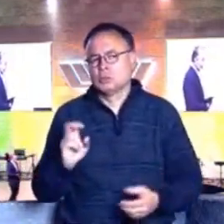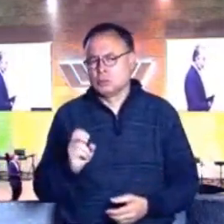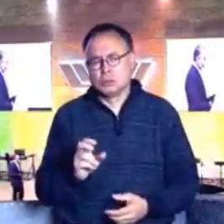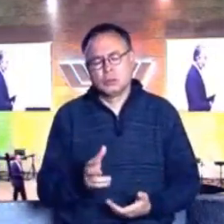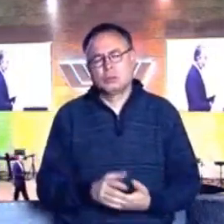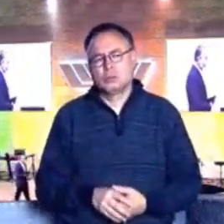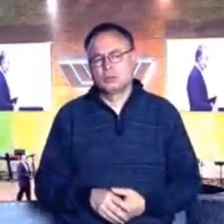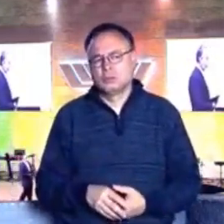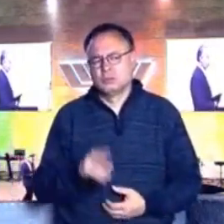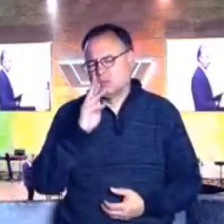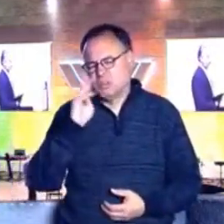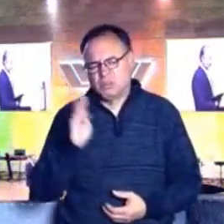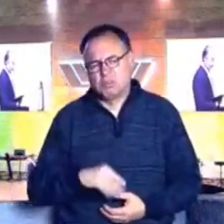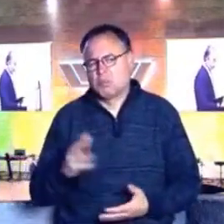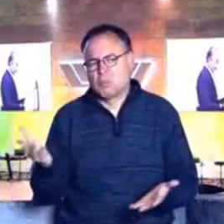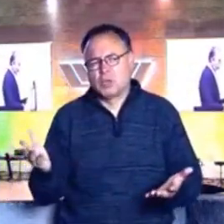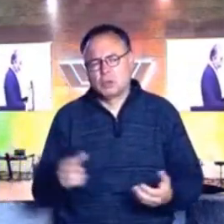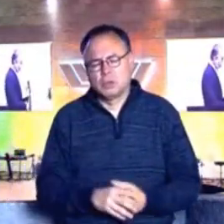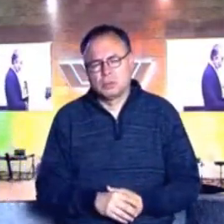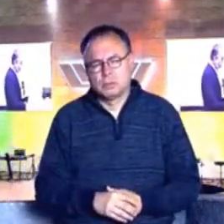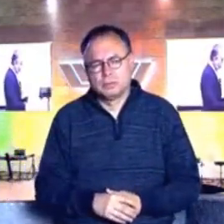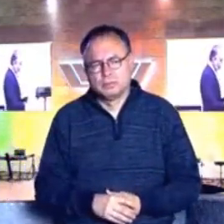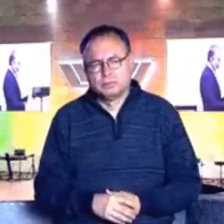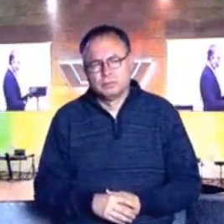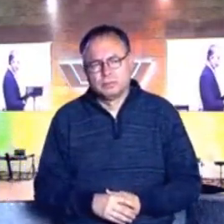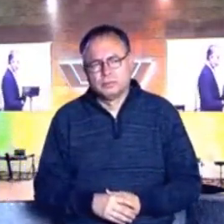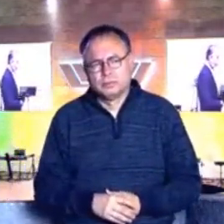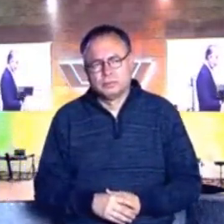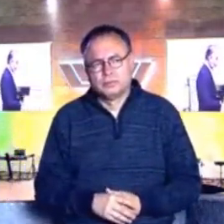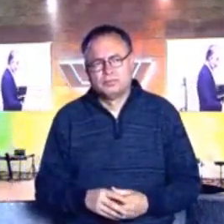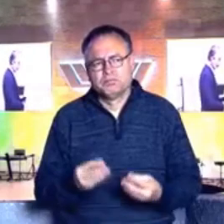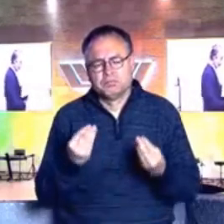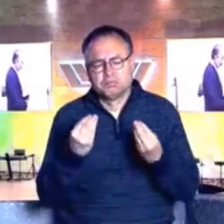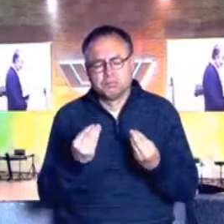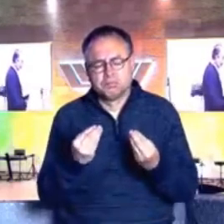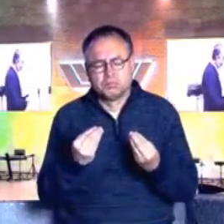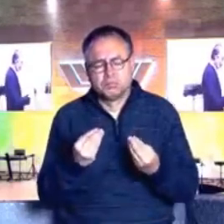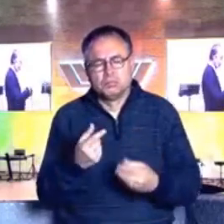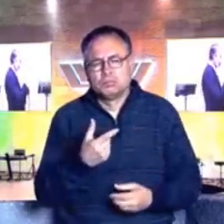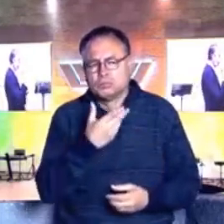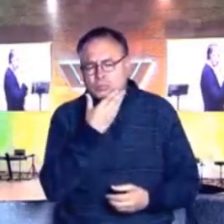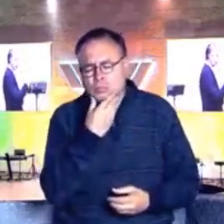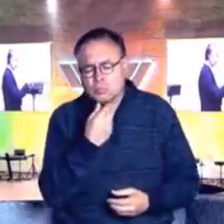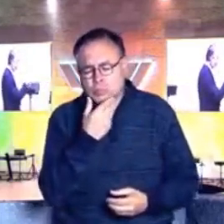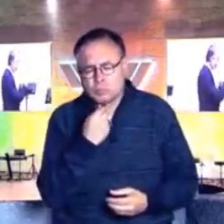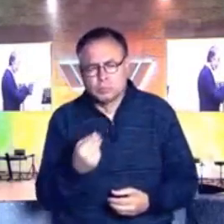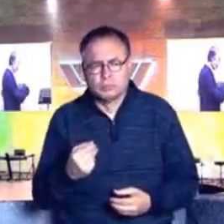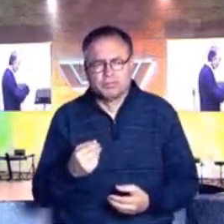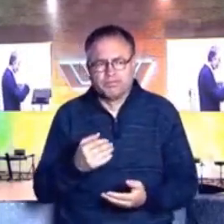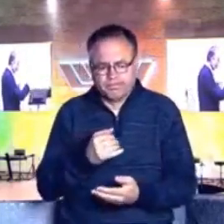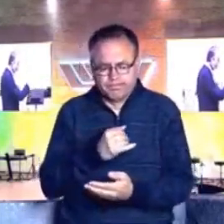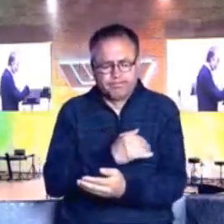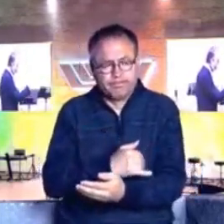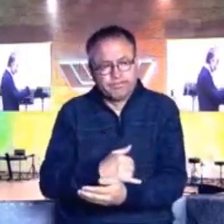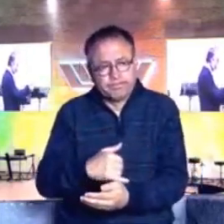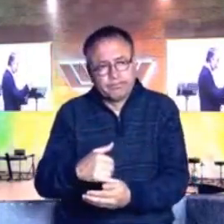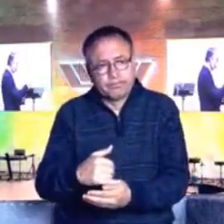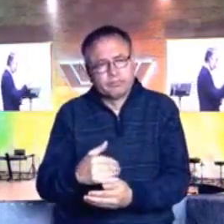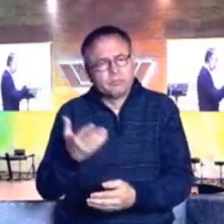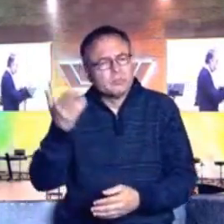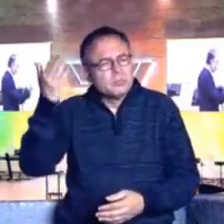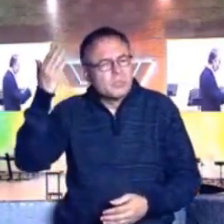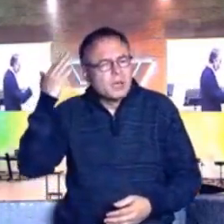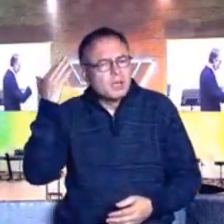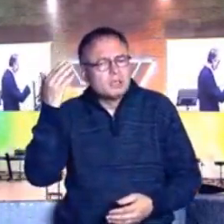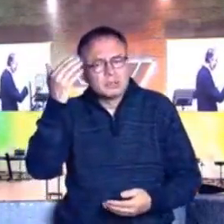incrédulo muchos muchos varones a lo largo de su vida antes de conocer a Cristo tuvieron hijos